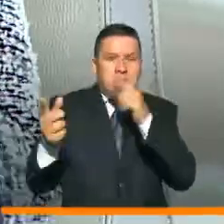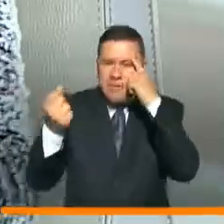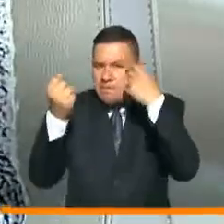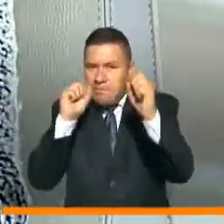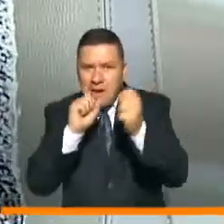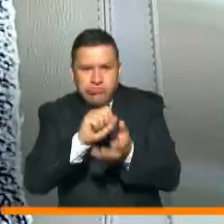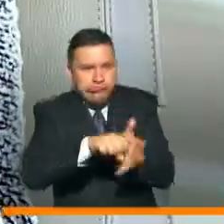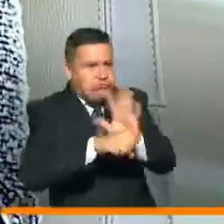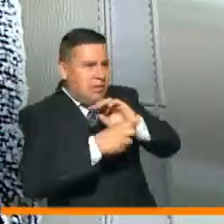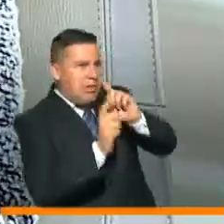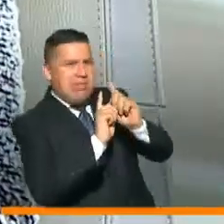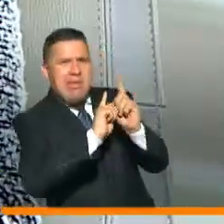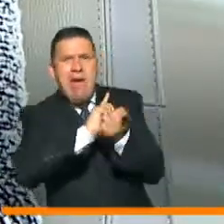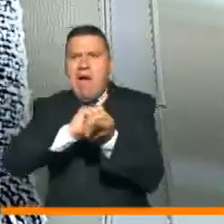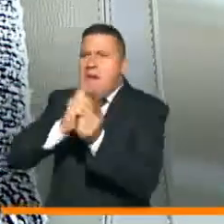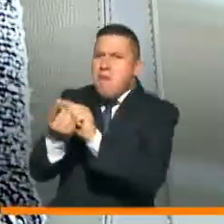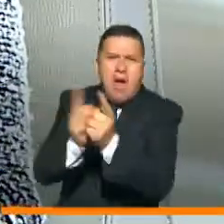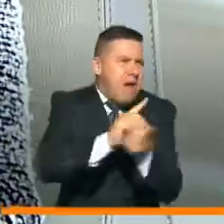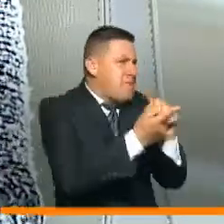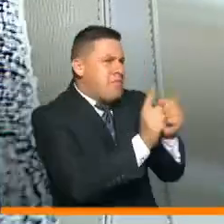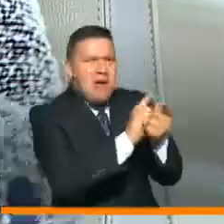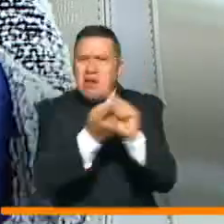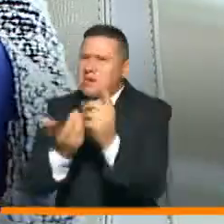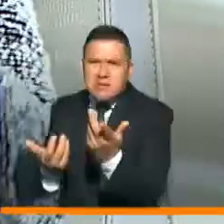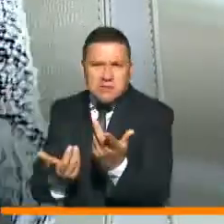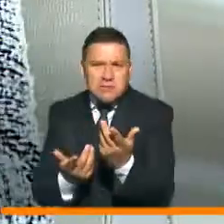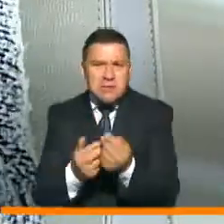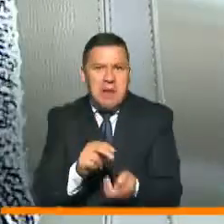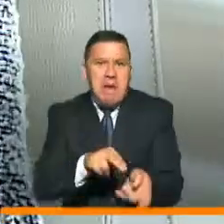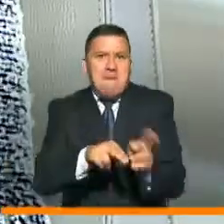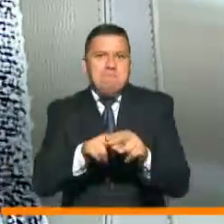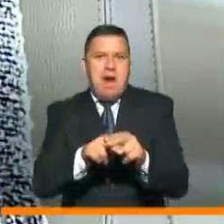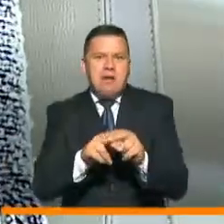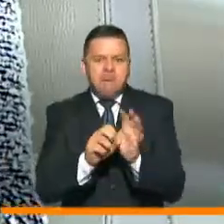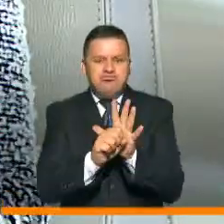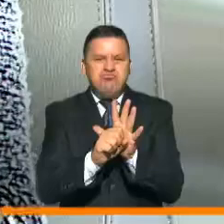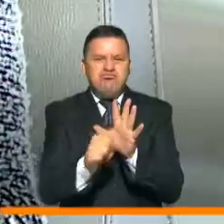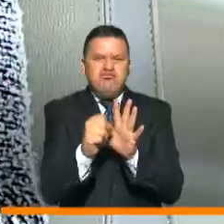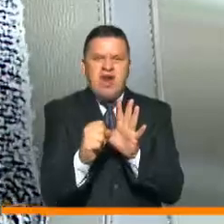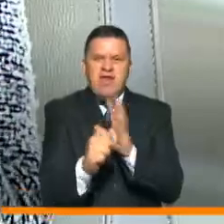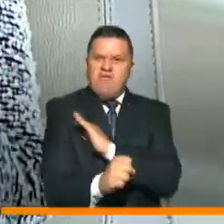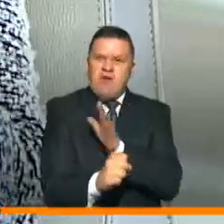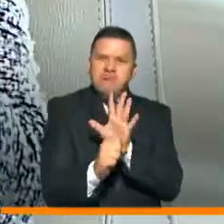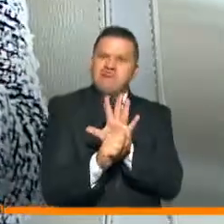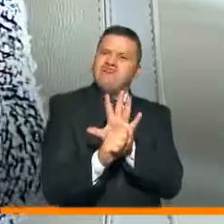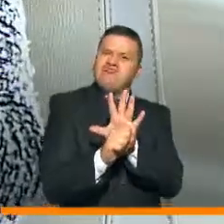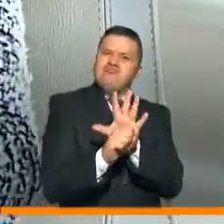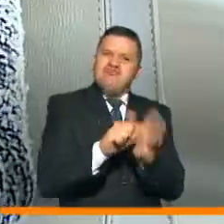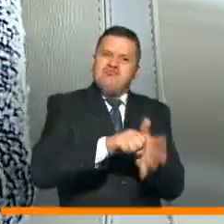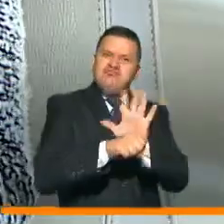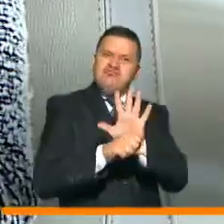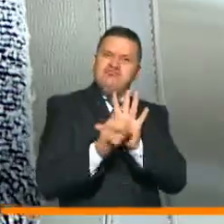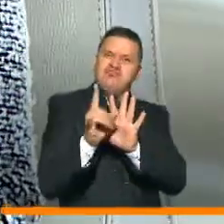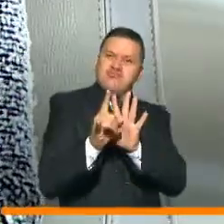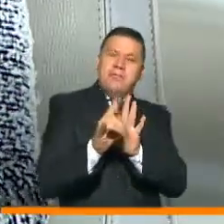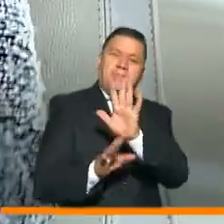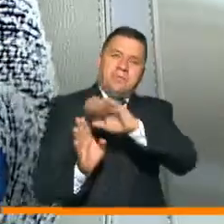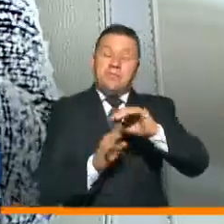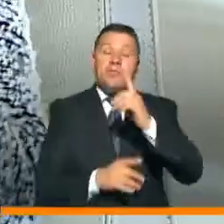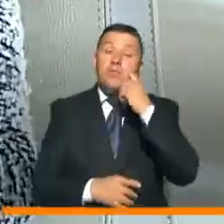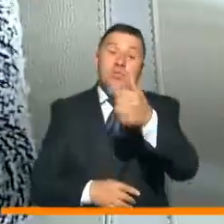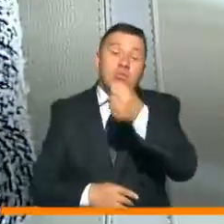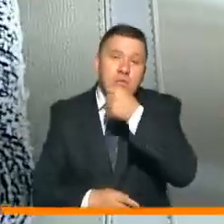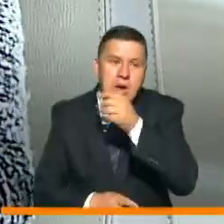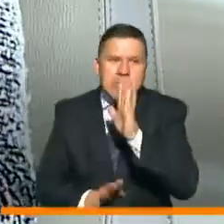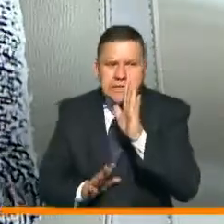preocupación, mutaciones que muy seguramente les van aumentando la capacidad de contagio. La buena noticia es que